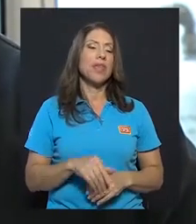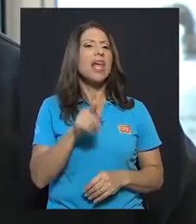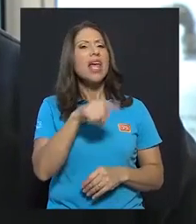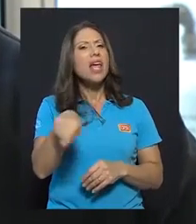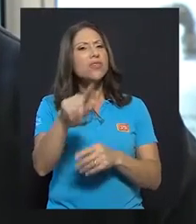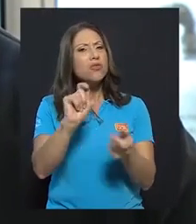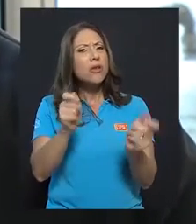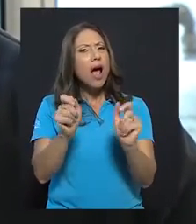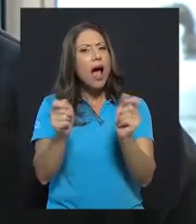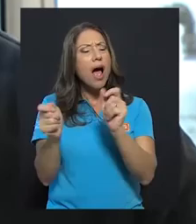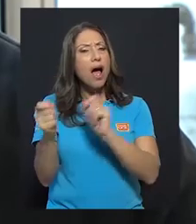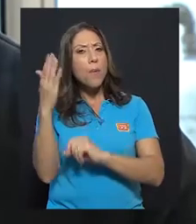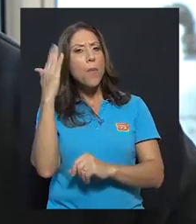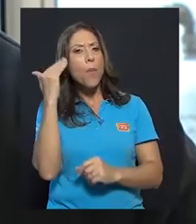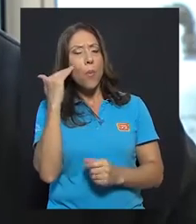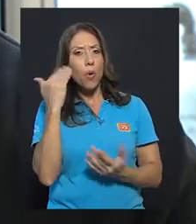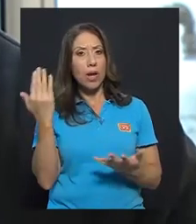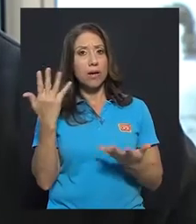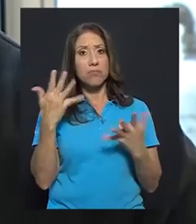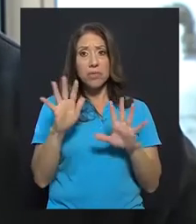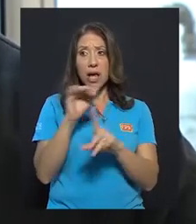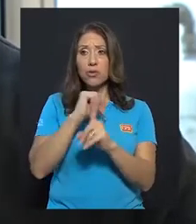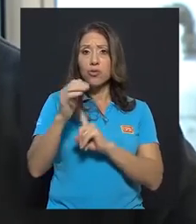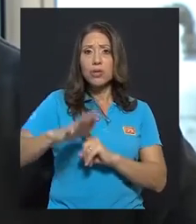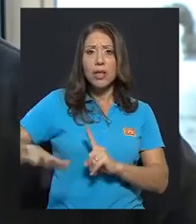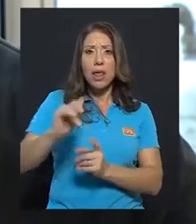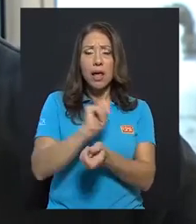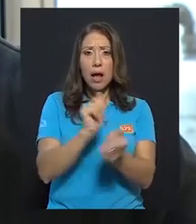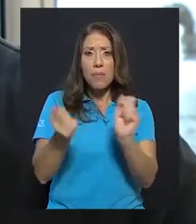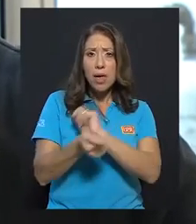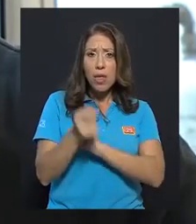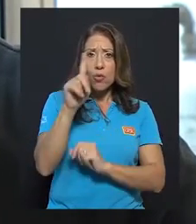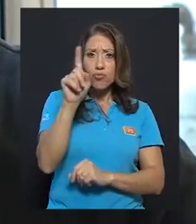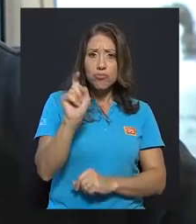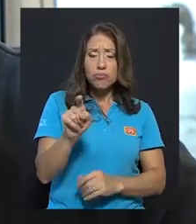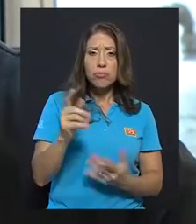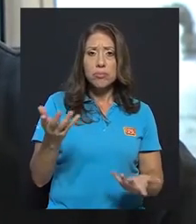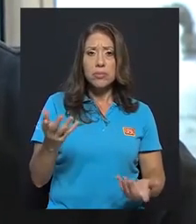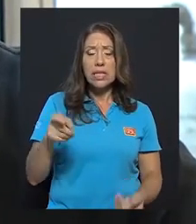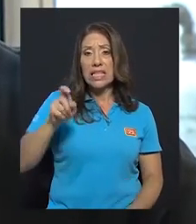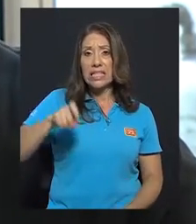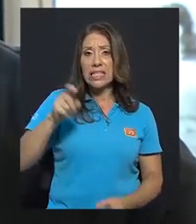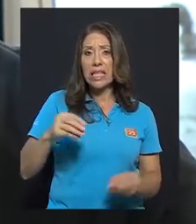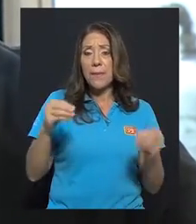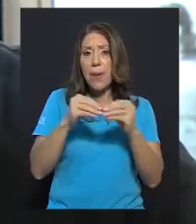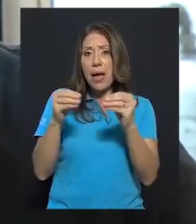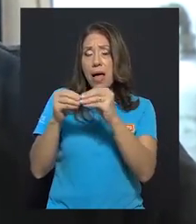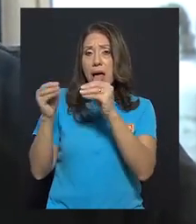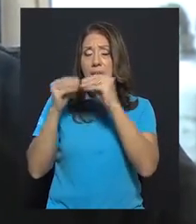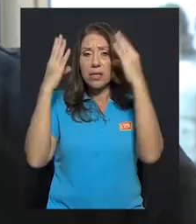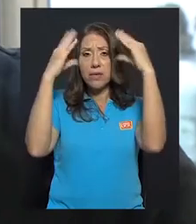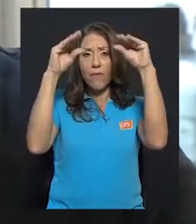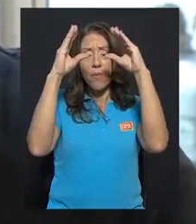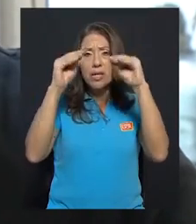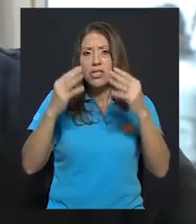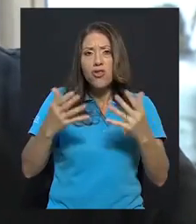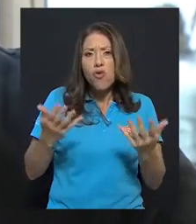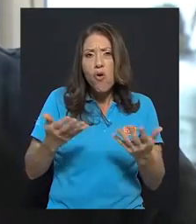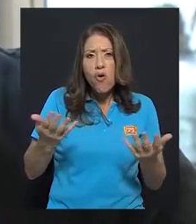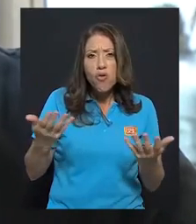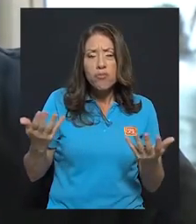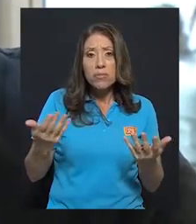obedecen? ¿Obedecen a que ya la sociedad ha cambiado, necesita mayor cantidad de